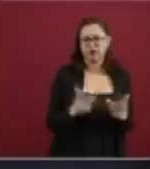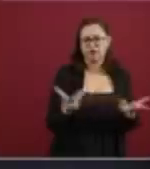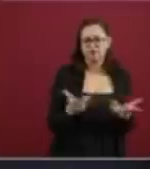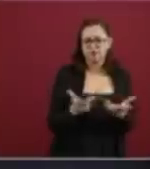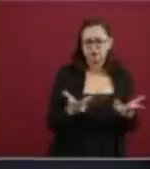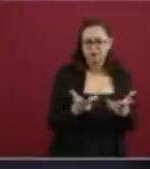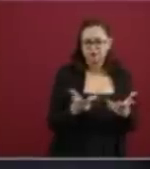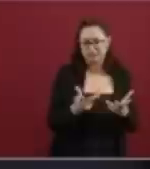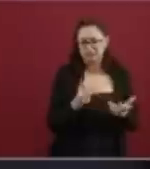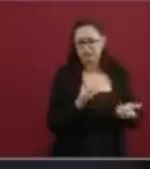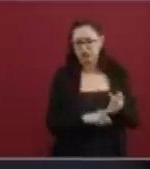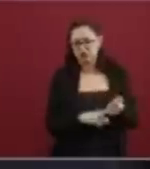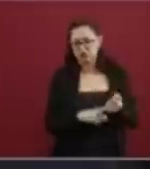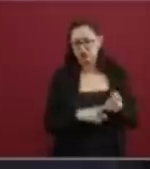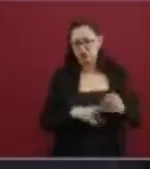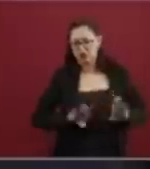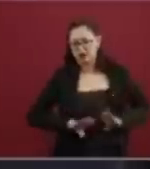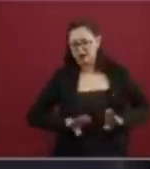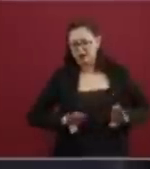características tendría